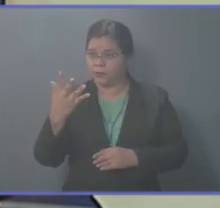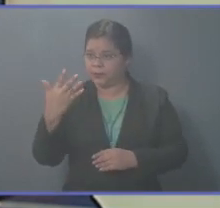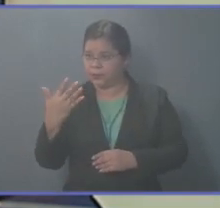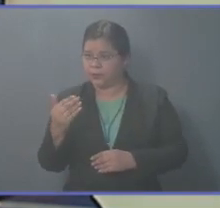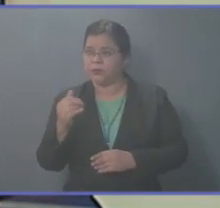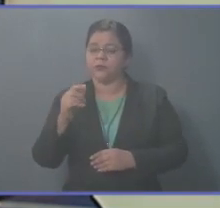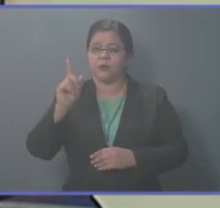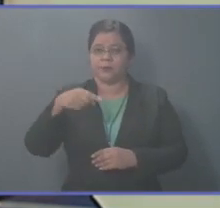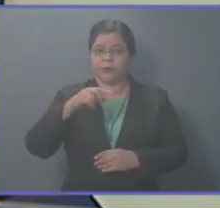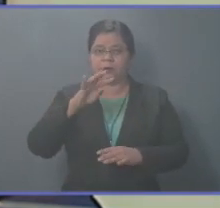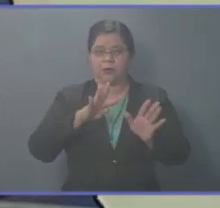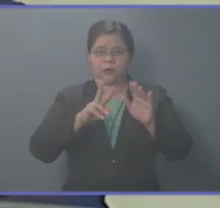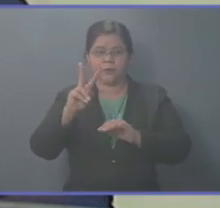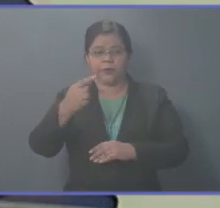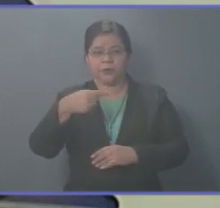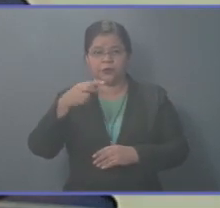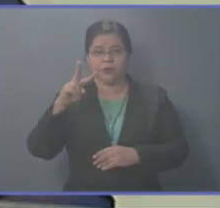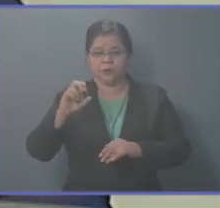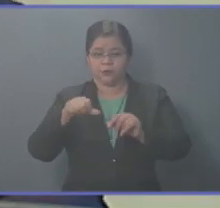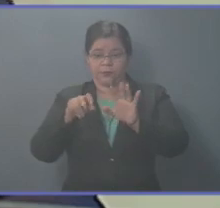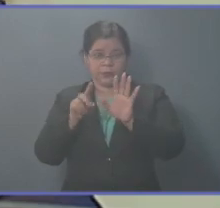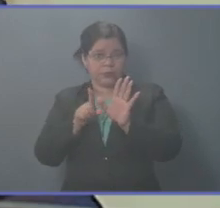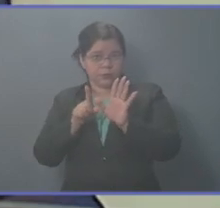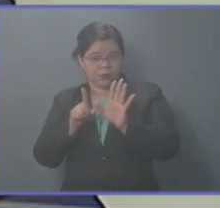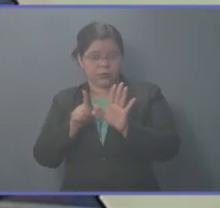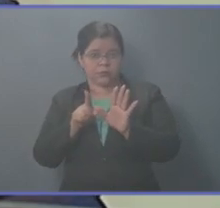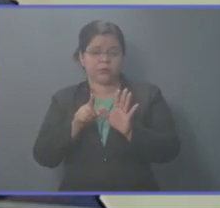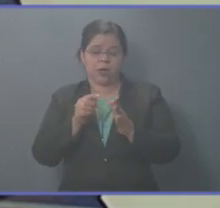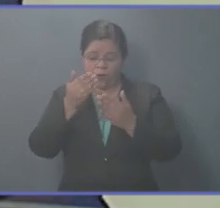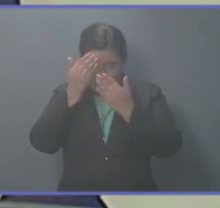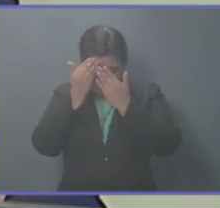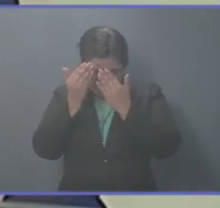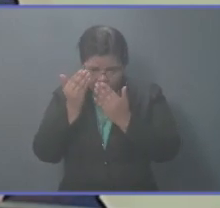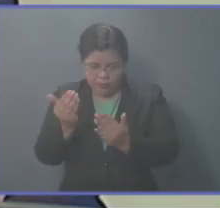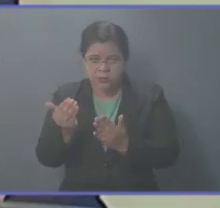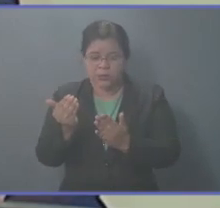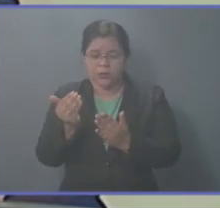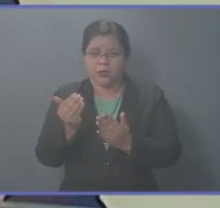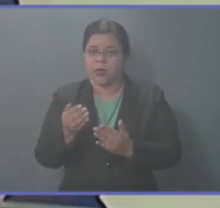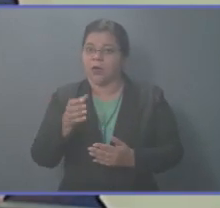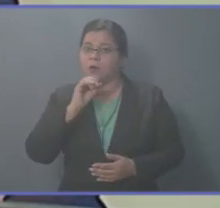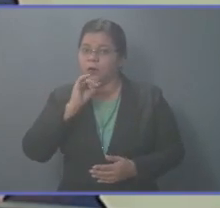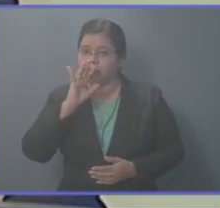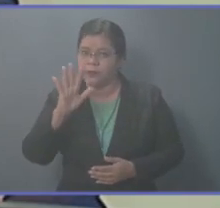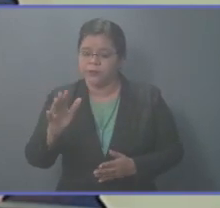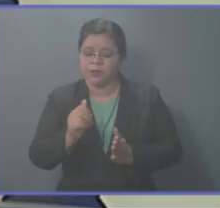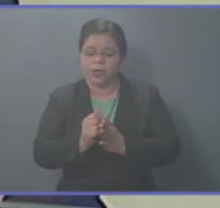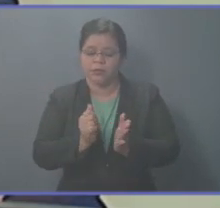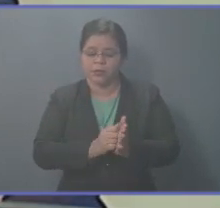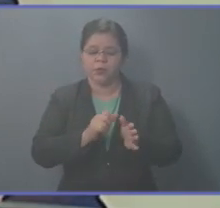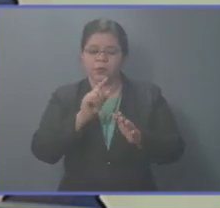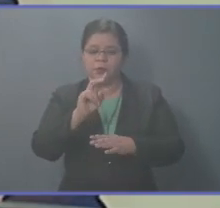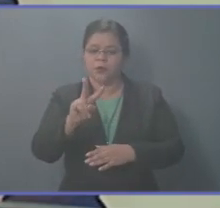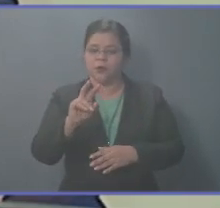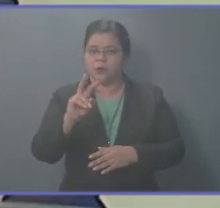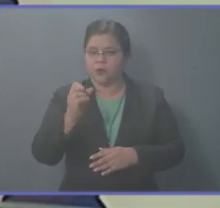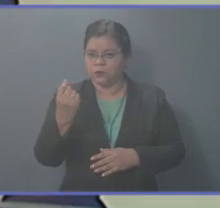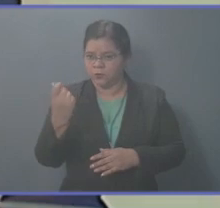pleca 92-2016, la obediencia a la que hace referencia el artículo 211